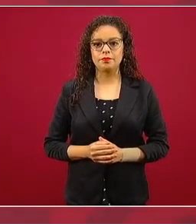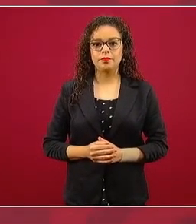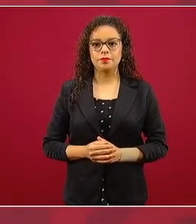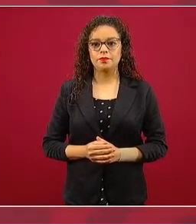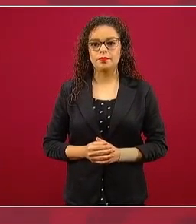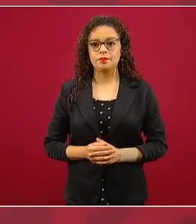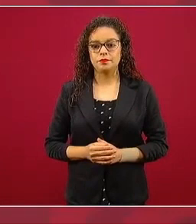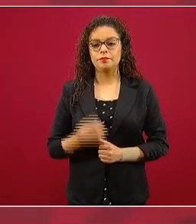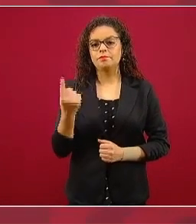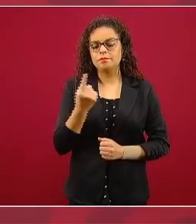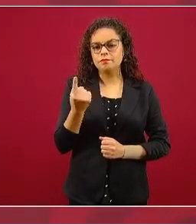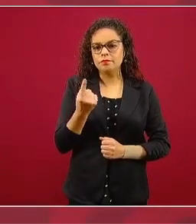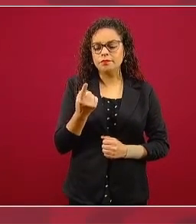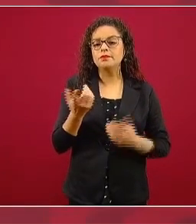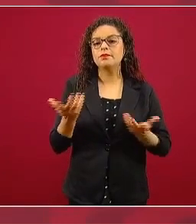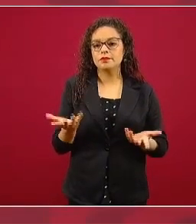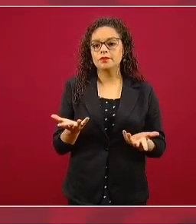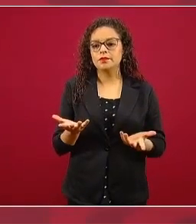la